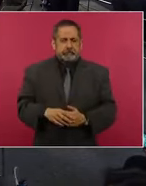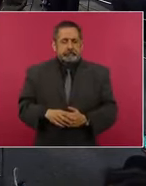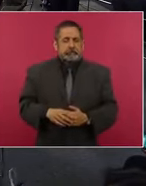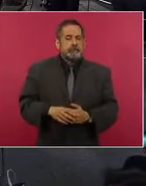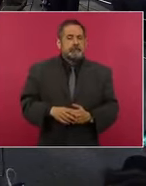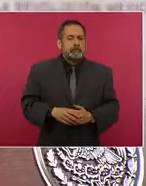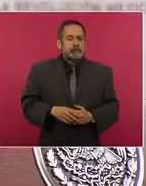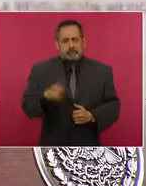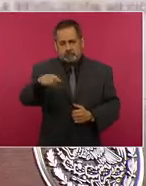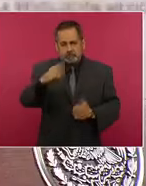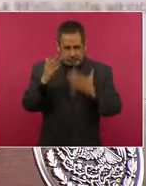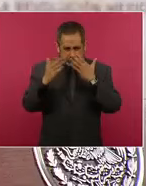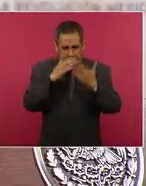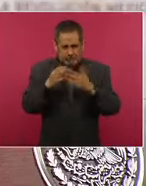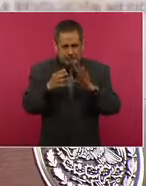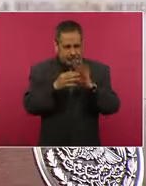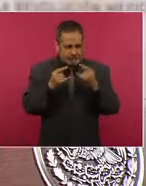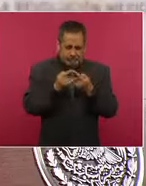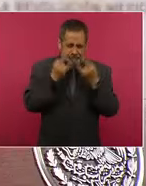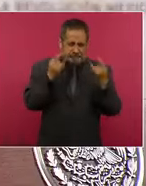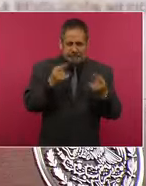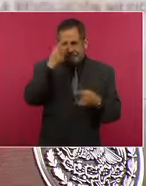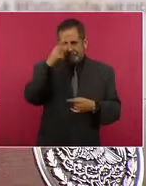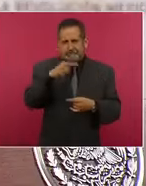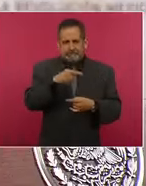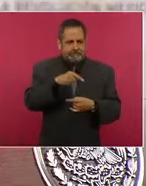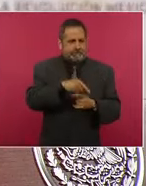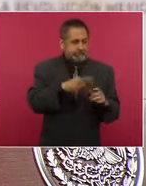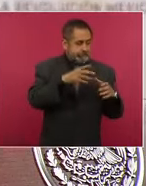que analicen ese episodio de la historia